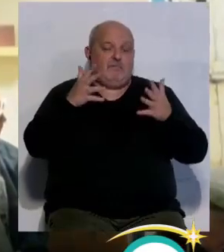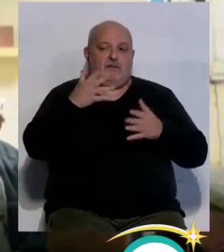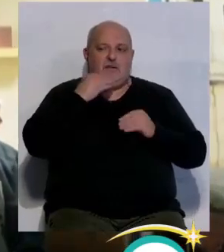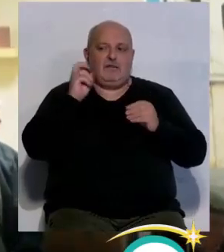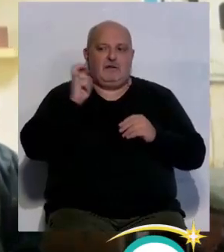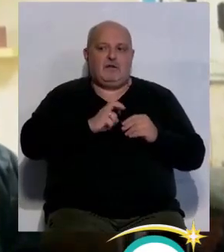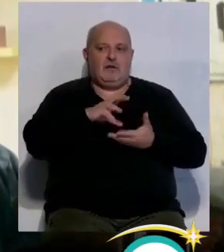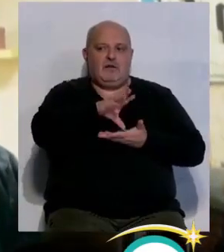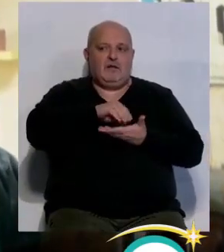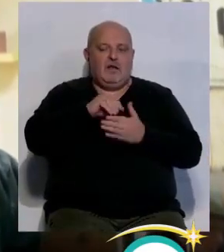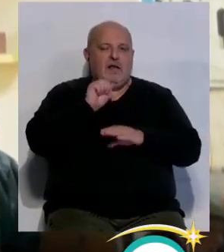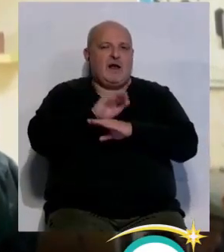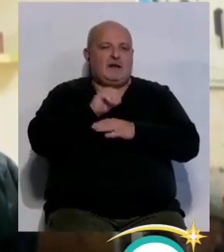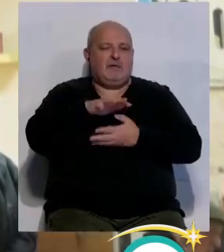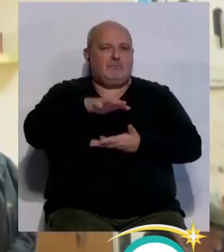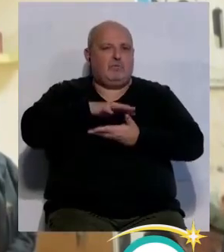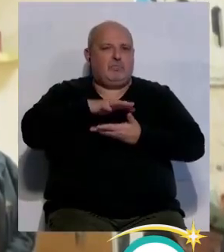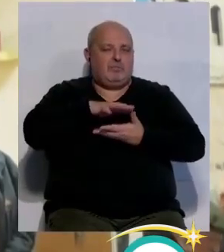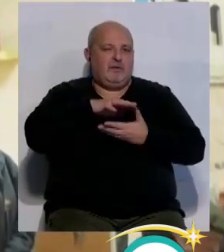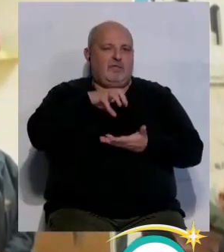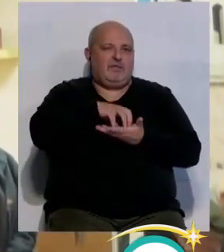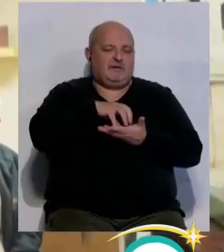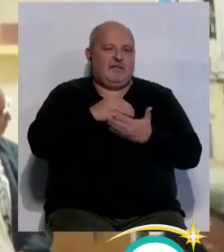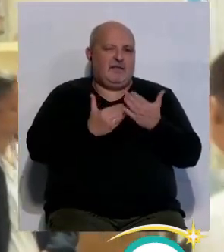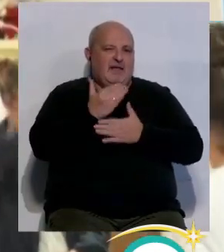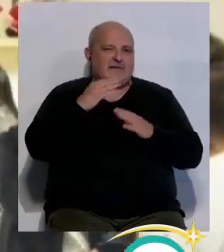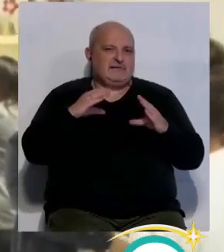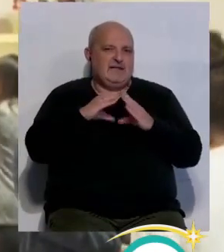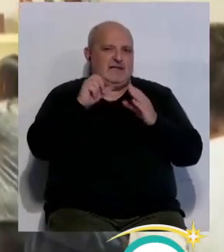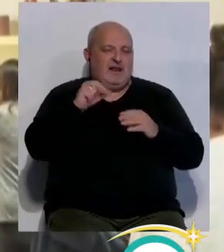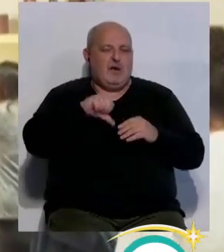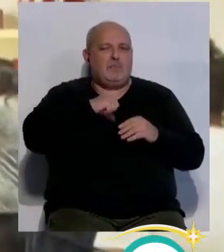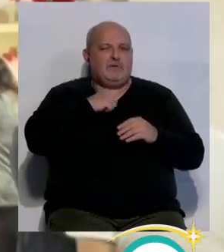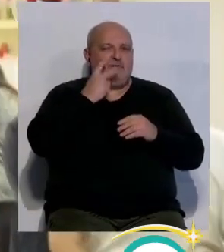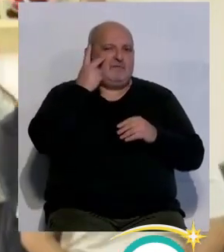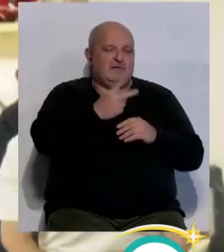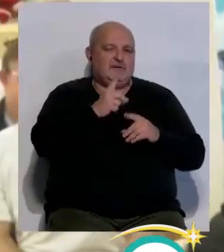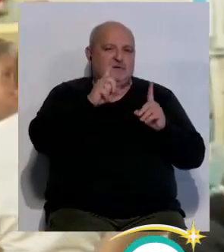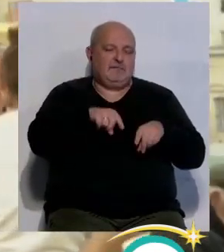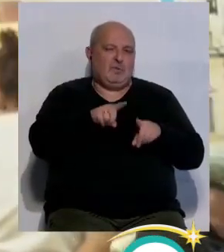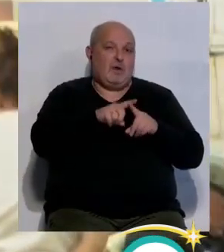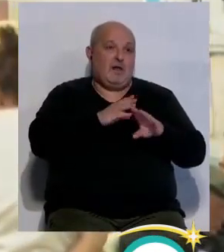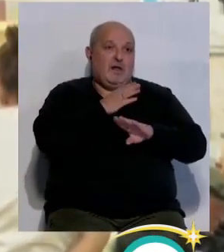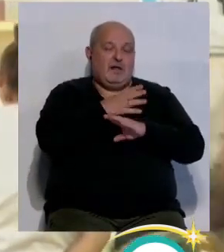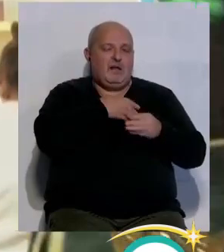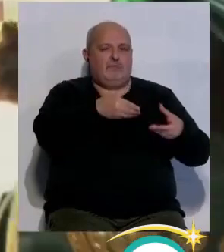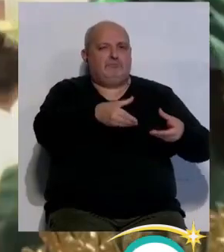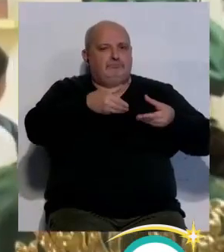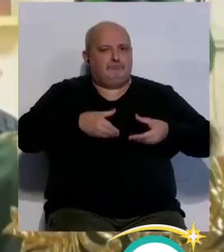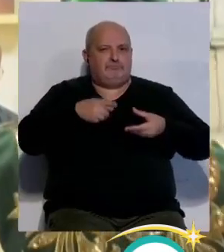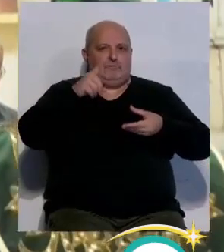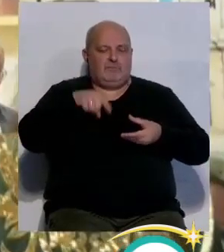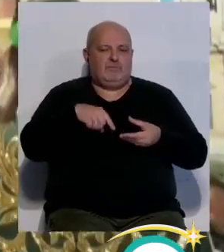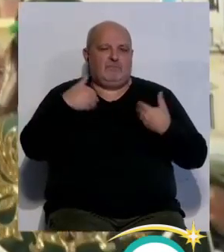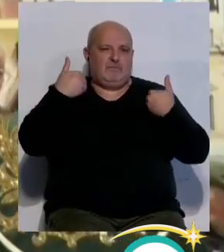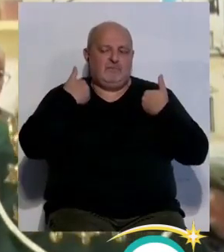majestades. Aquí estamos recogiendo las últimas cartas que nos están entregando aquí en el centro de Día Santa Clara. Venimos también desde el hospital de visitar a los que no han podido llevarnos las cartas al